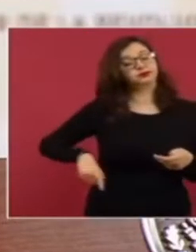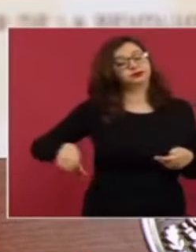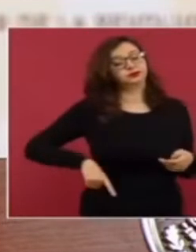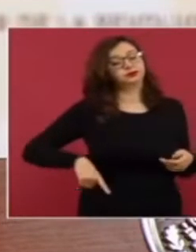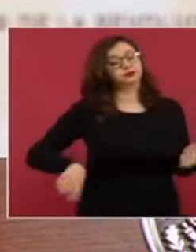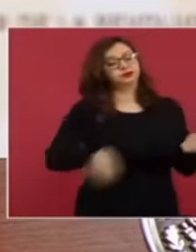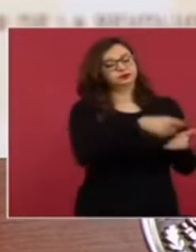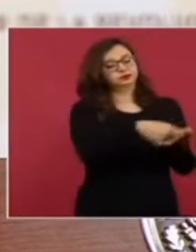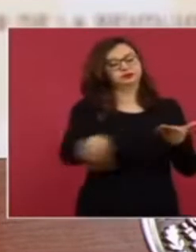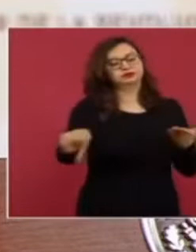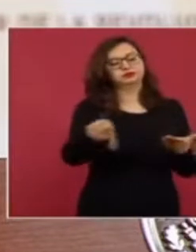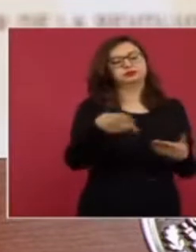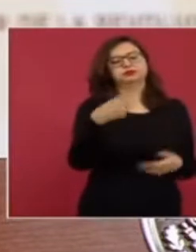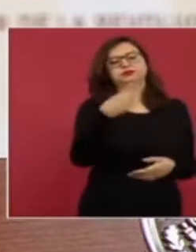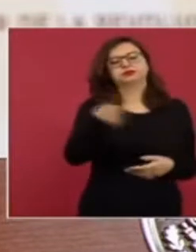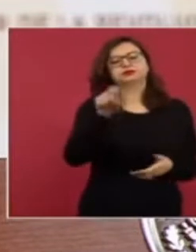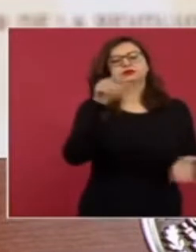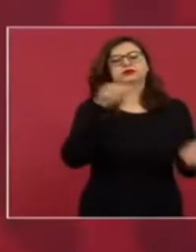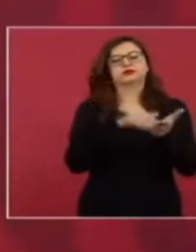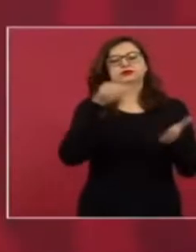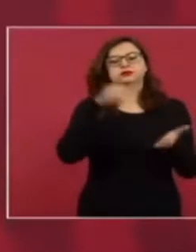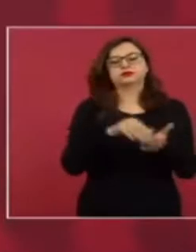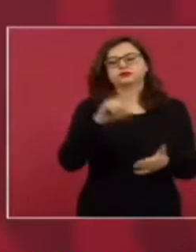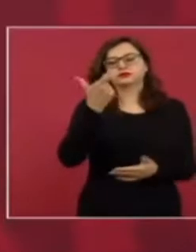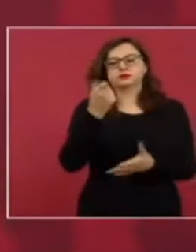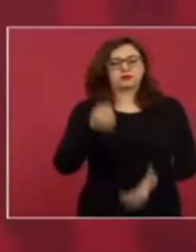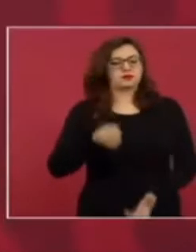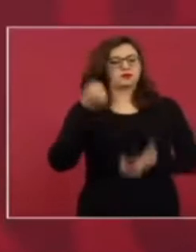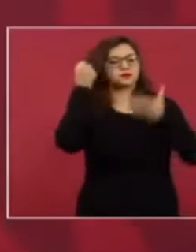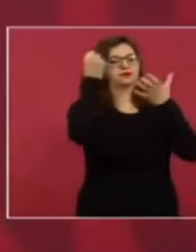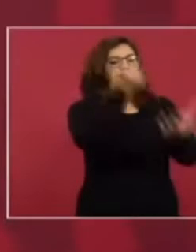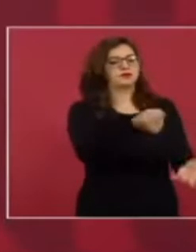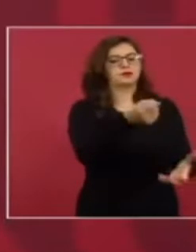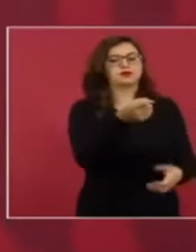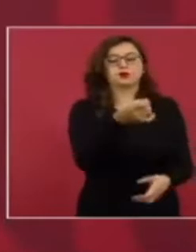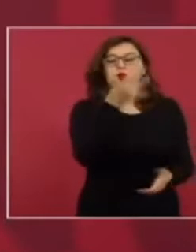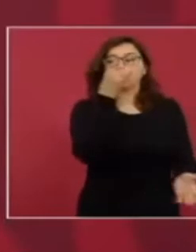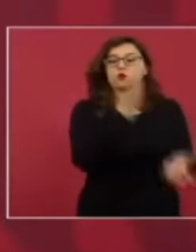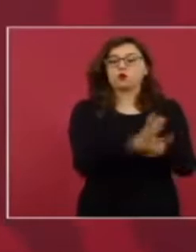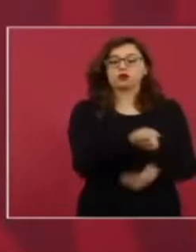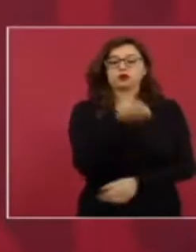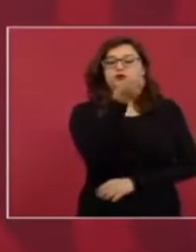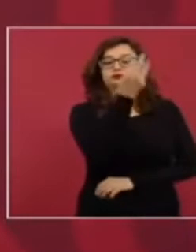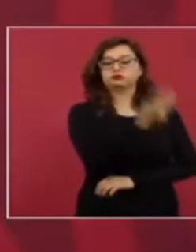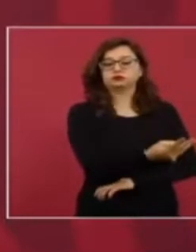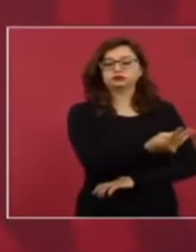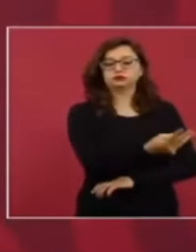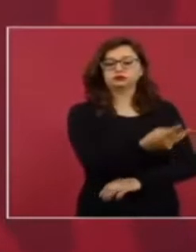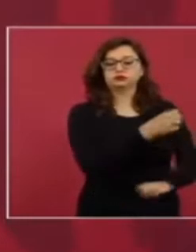100,000 millones de pesos en medicamentos y en equipos. Y 3 empresas